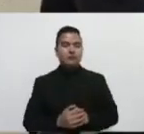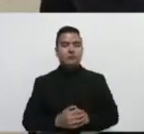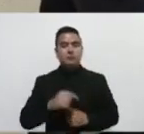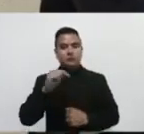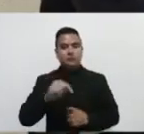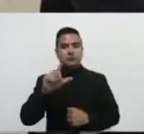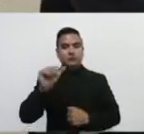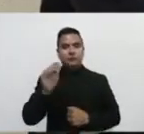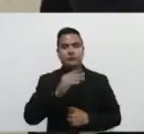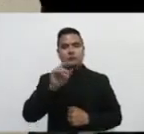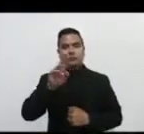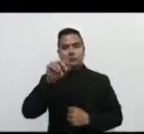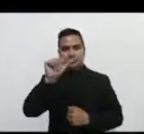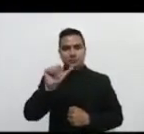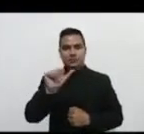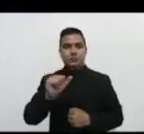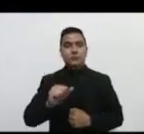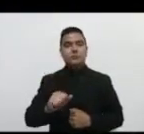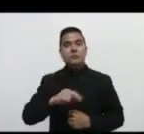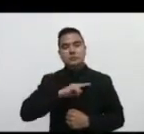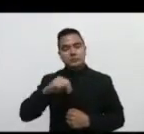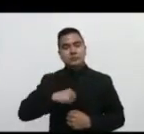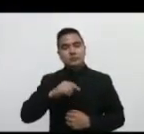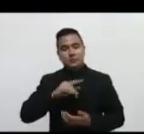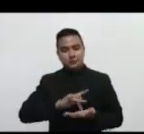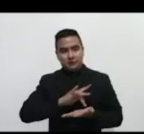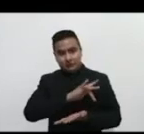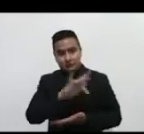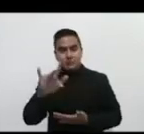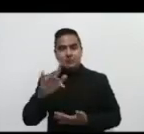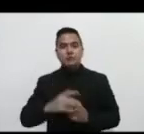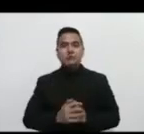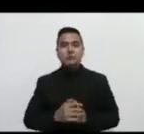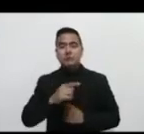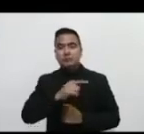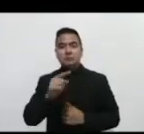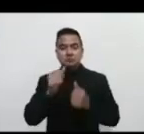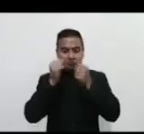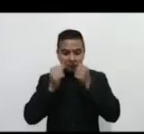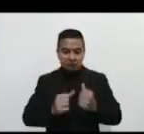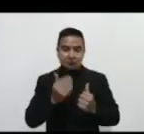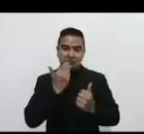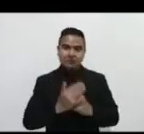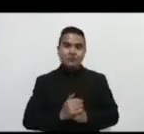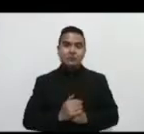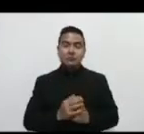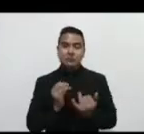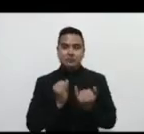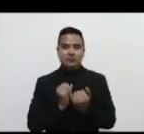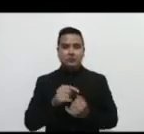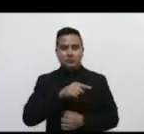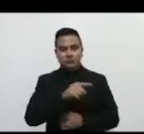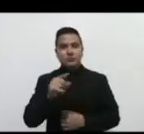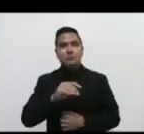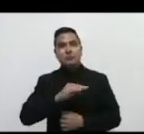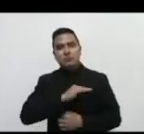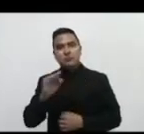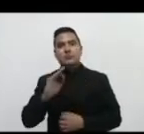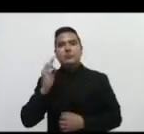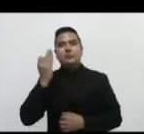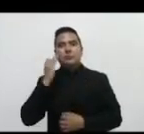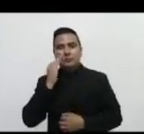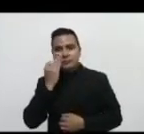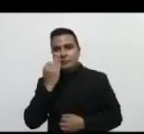Hasta pronto. Y es así como llegamos al final de esta edición de La Urna. No nos queremos despedir sin agradecerle por